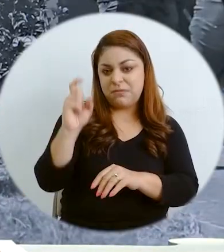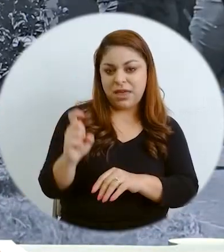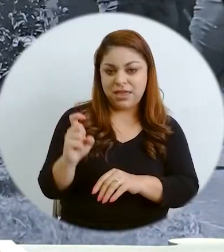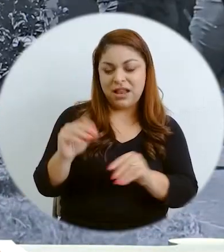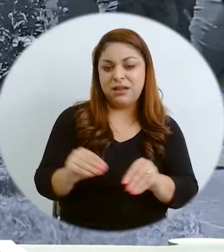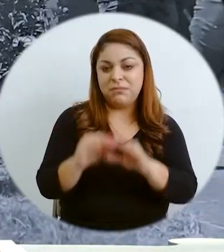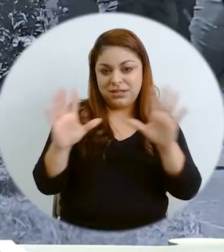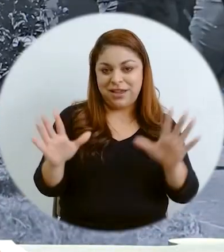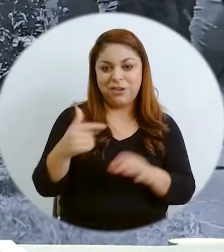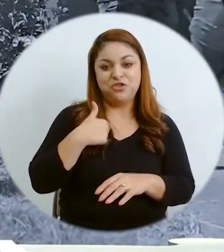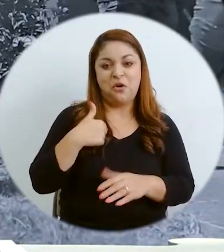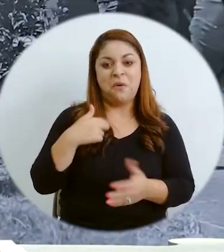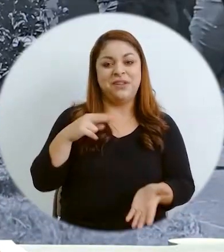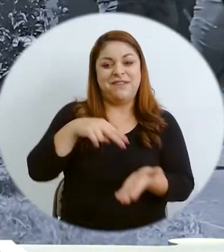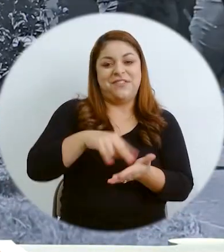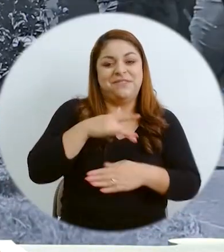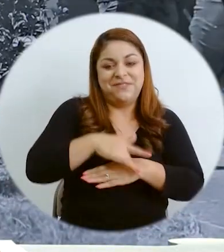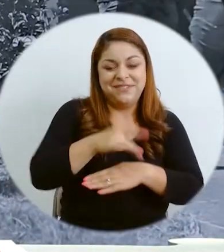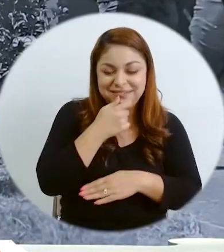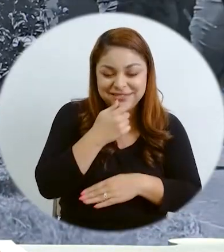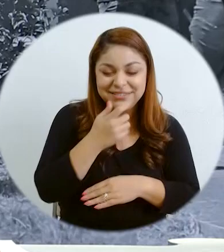mañana, porque yo mañané mucho.